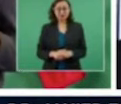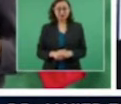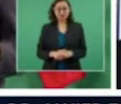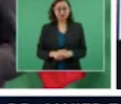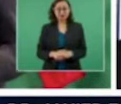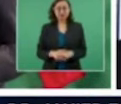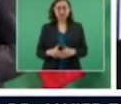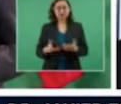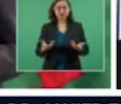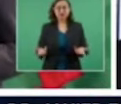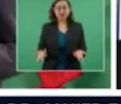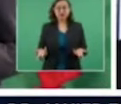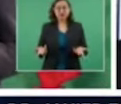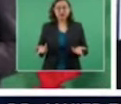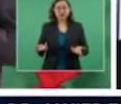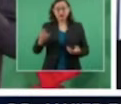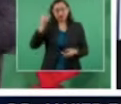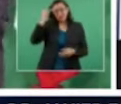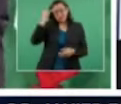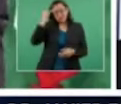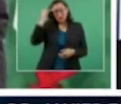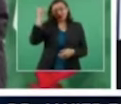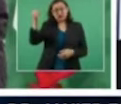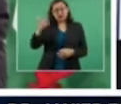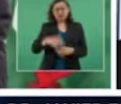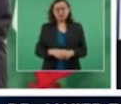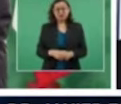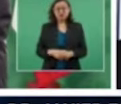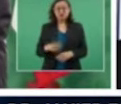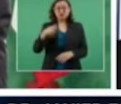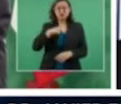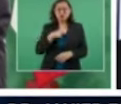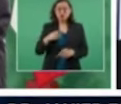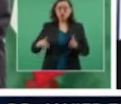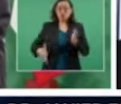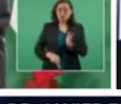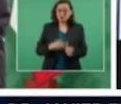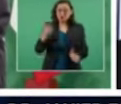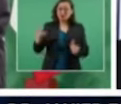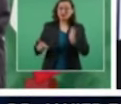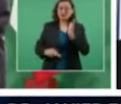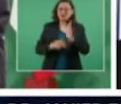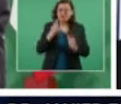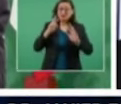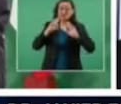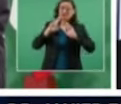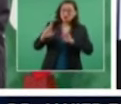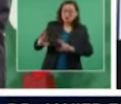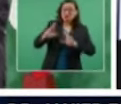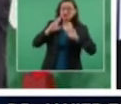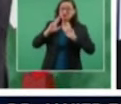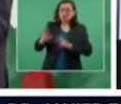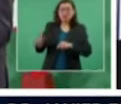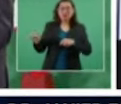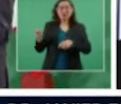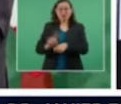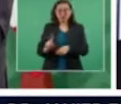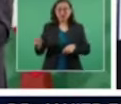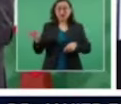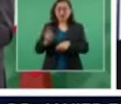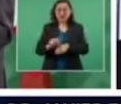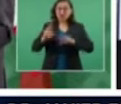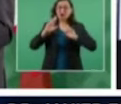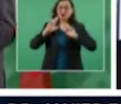a través de un tribunal mediático, que es el que todos los miércoles en la conferencia matutina por la mañana se va a definir quién es el